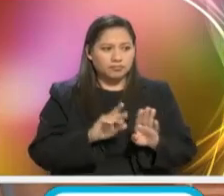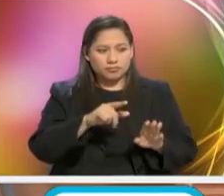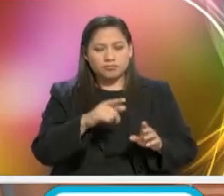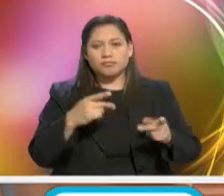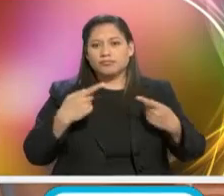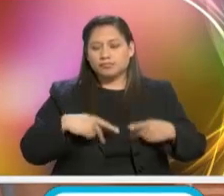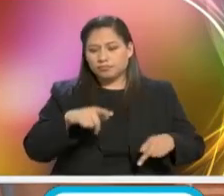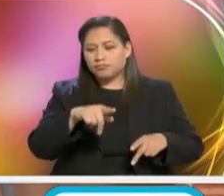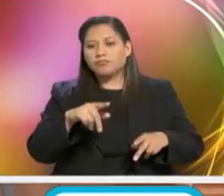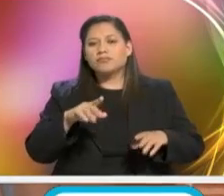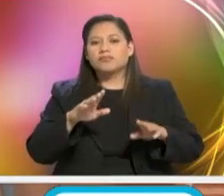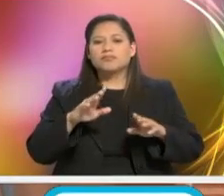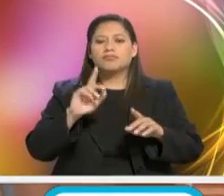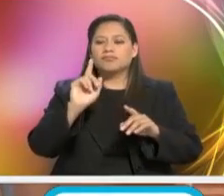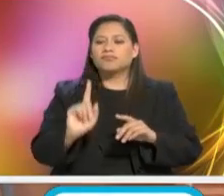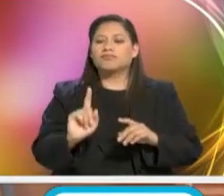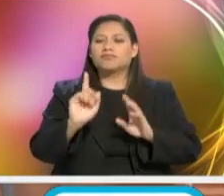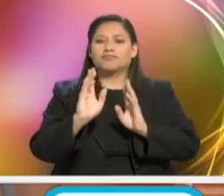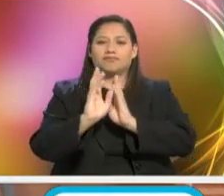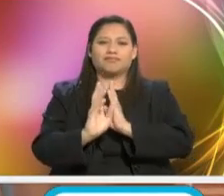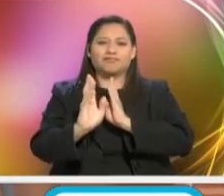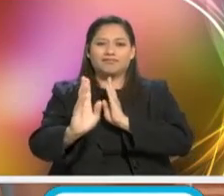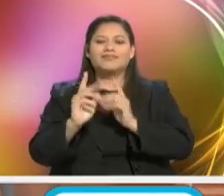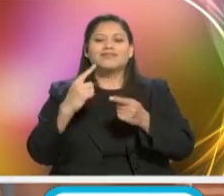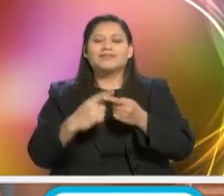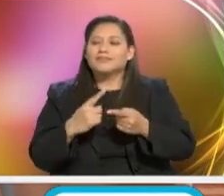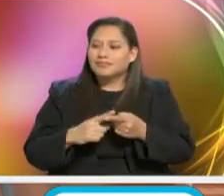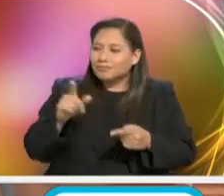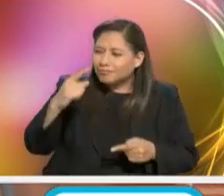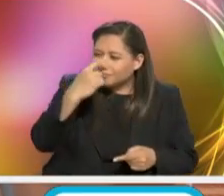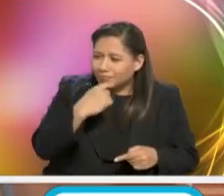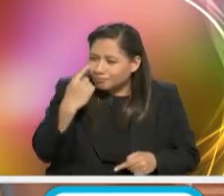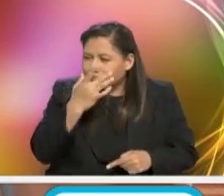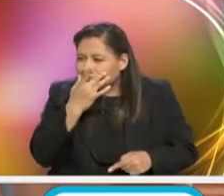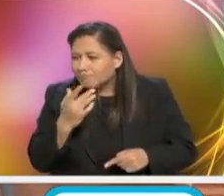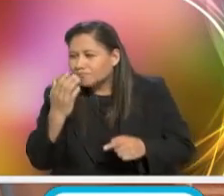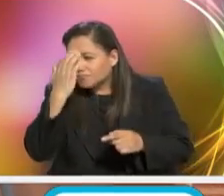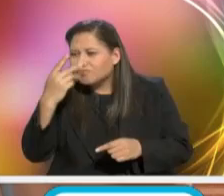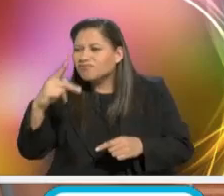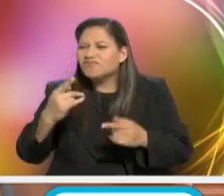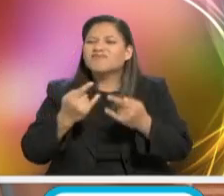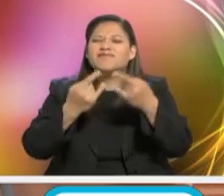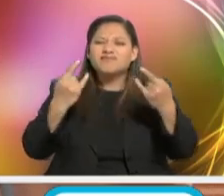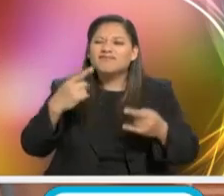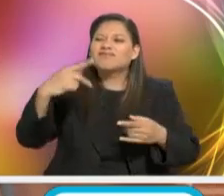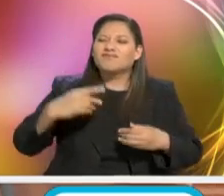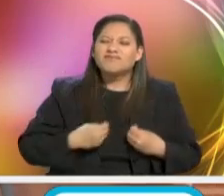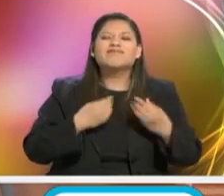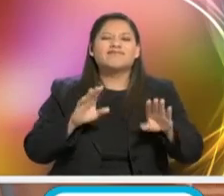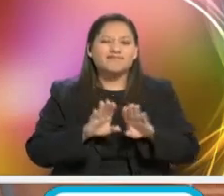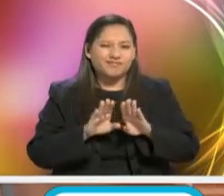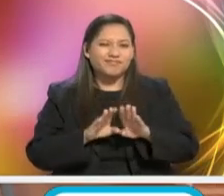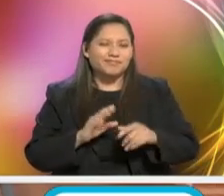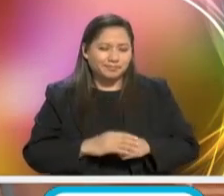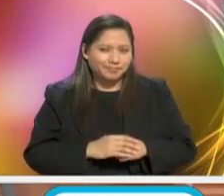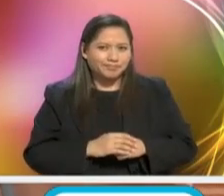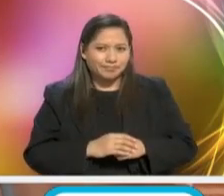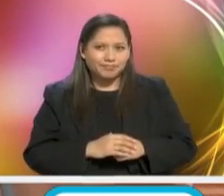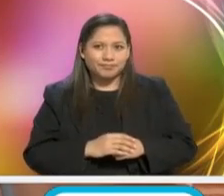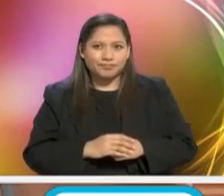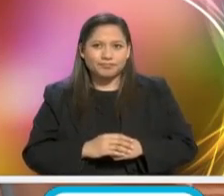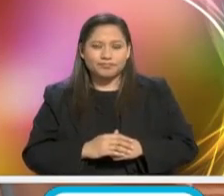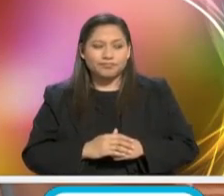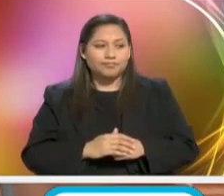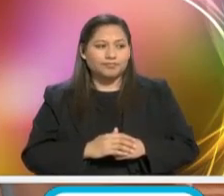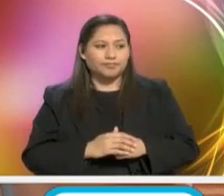los participantes y conocer sus rostros, ser un poquito más íntimo con un poquito de su historia de vida. Claro, exactamente. Y eso, bueno, su historia